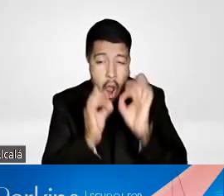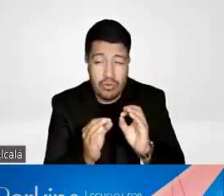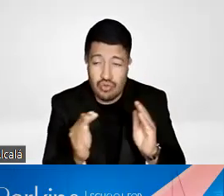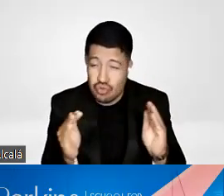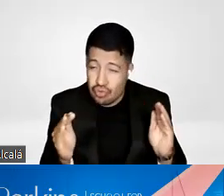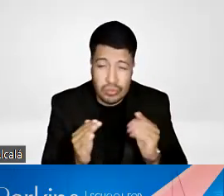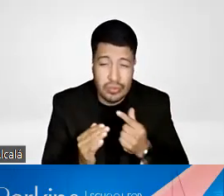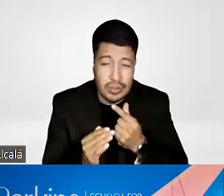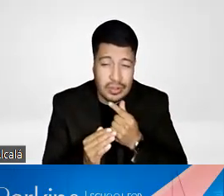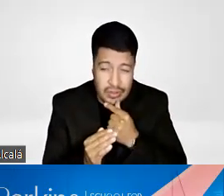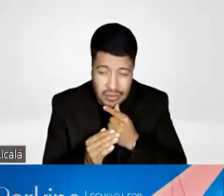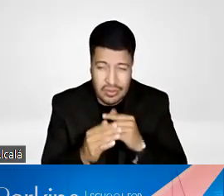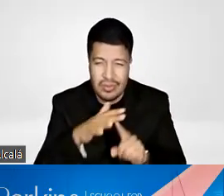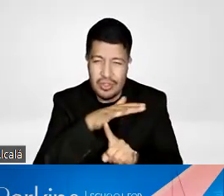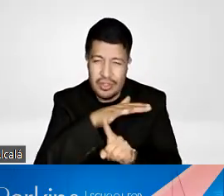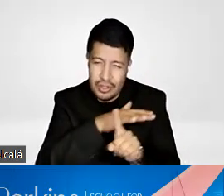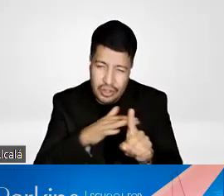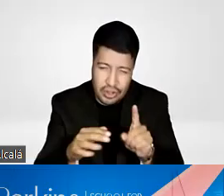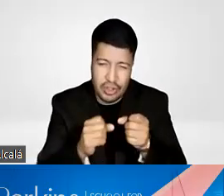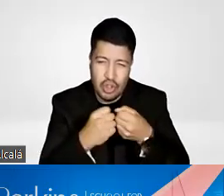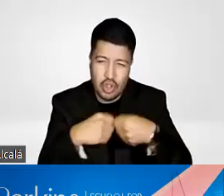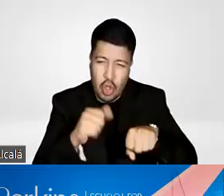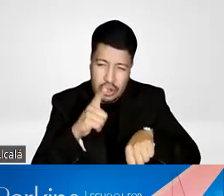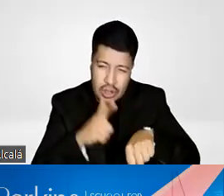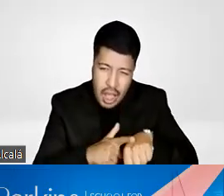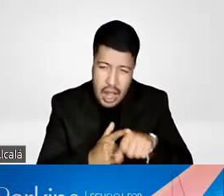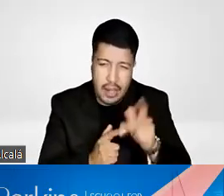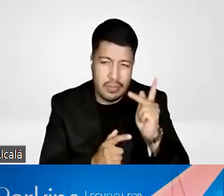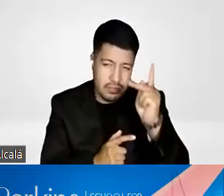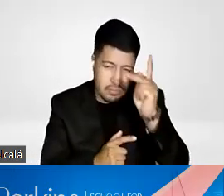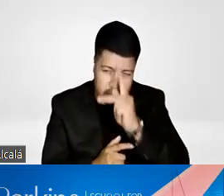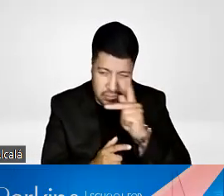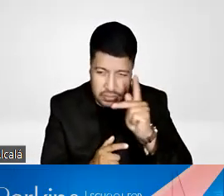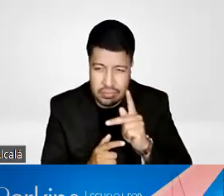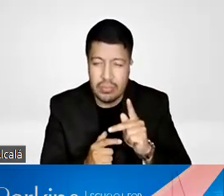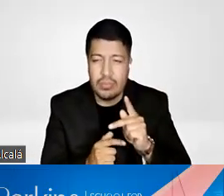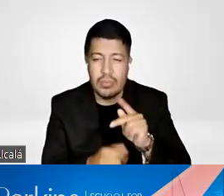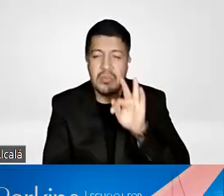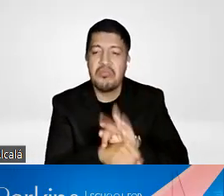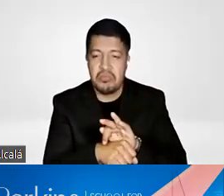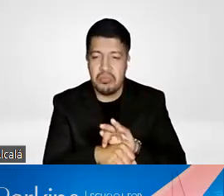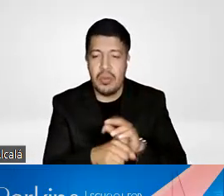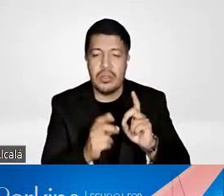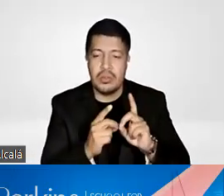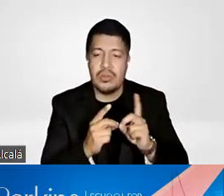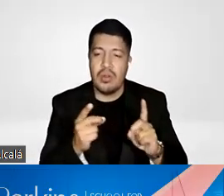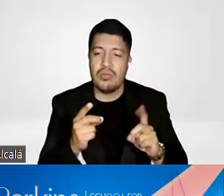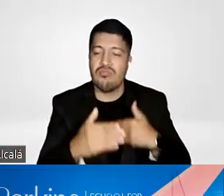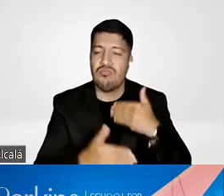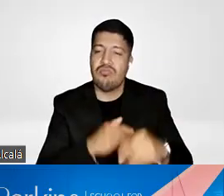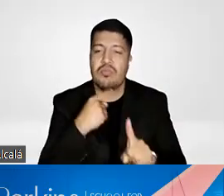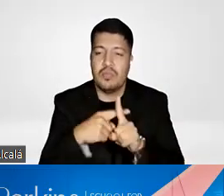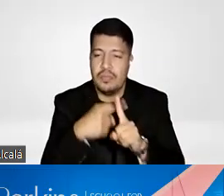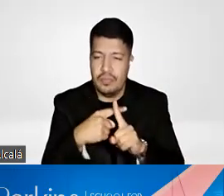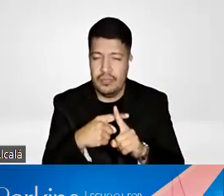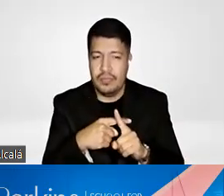social, para favorecer el desarrollo óptimo. En general todas las guías o algunas de